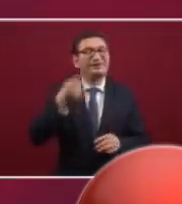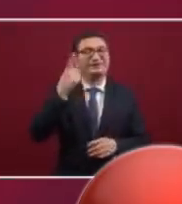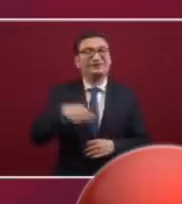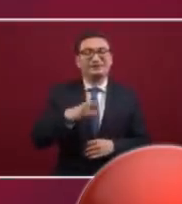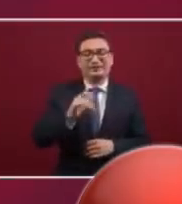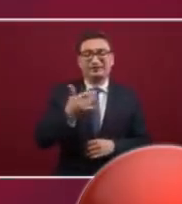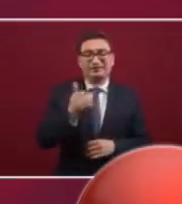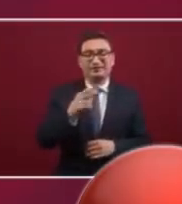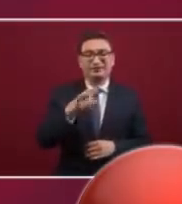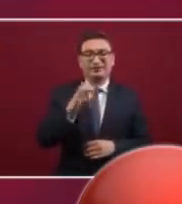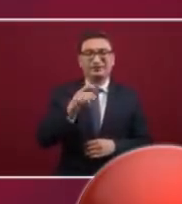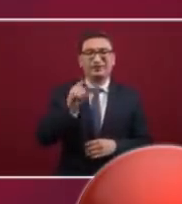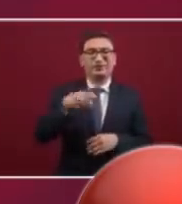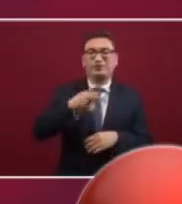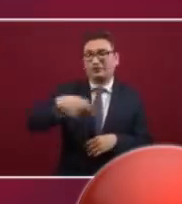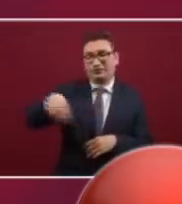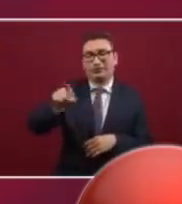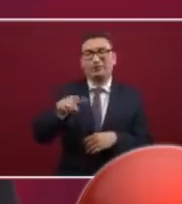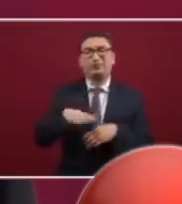a la orilla del río porque